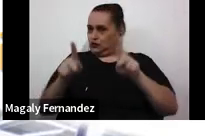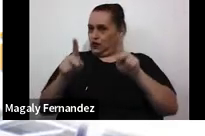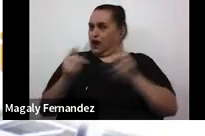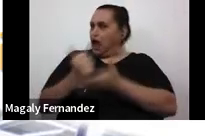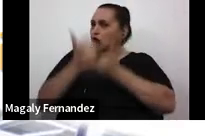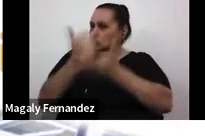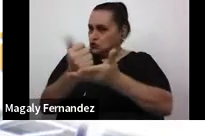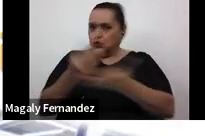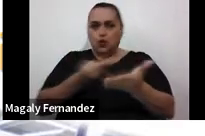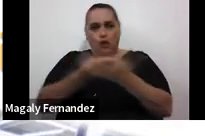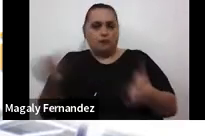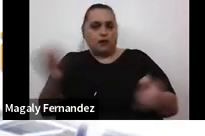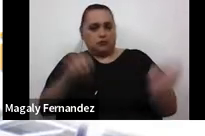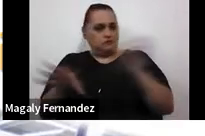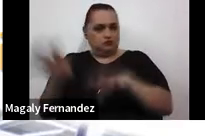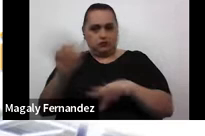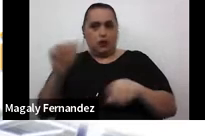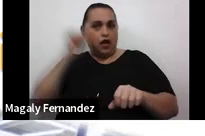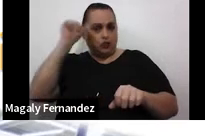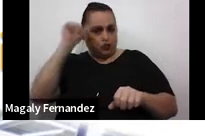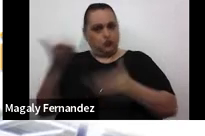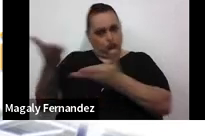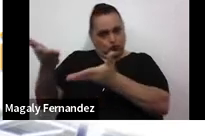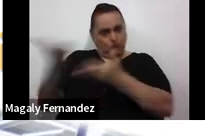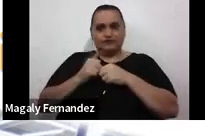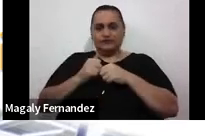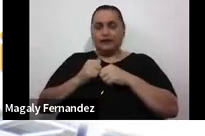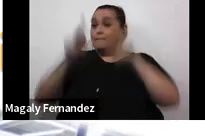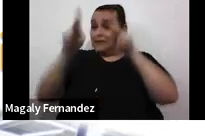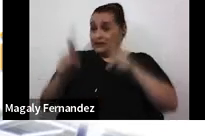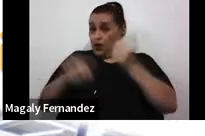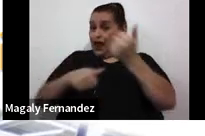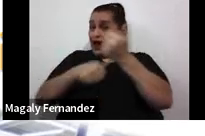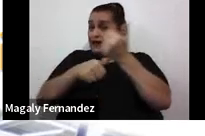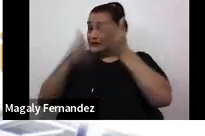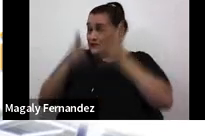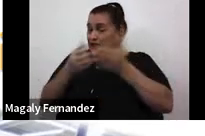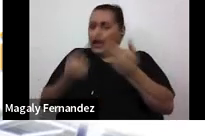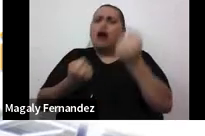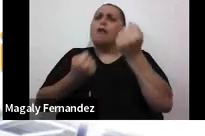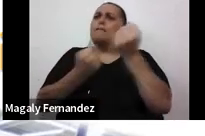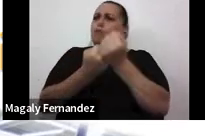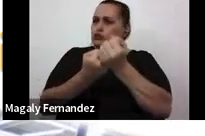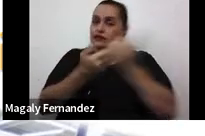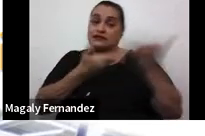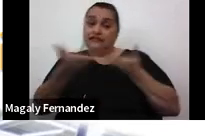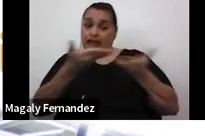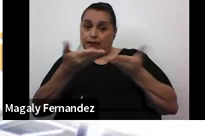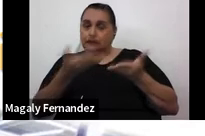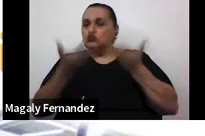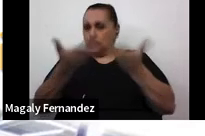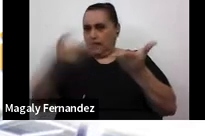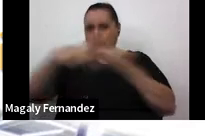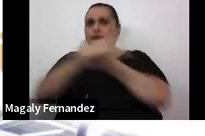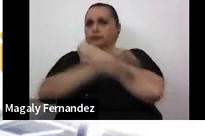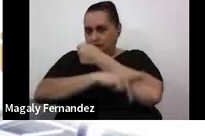está yendo a hacer sus compras un adulto y por supuesto la persona asistente le va a apoyar Este es un servicio que se da en el país